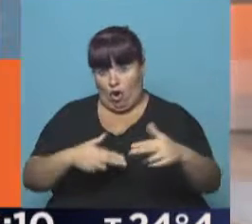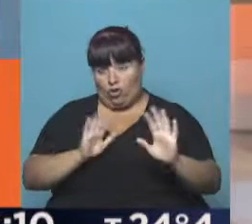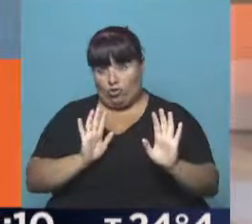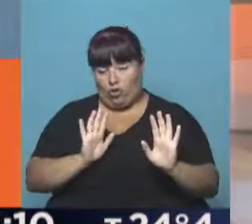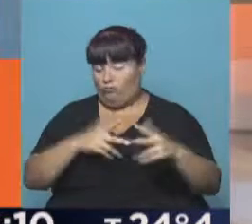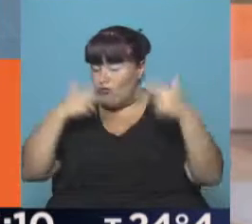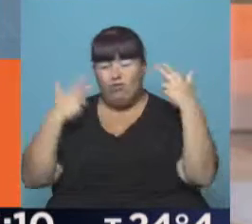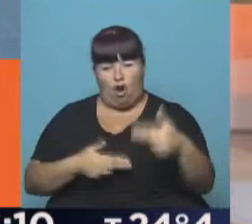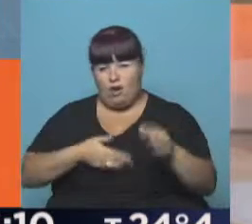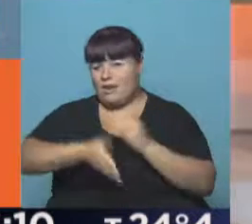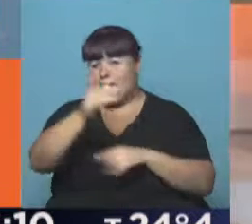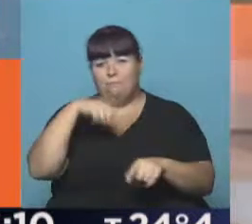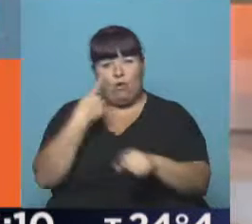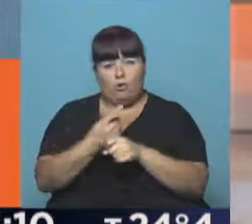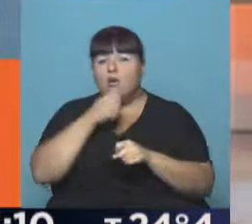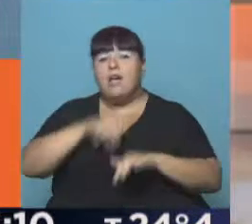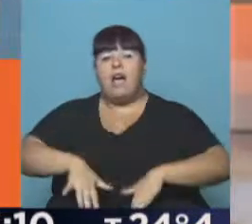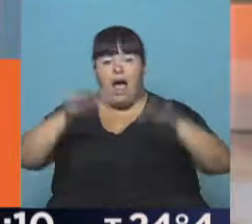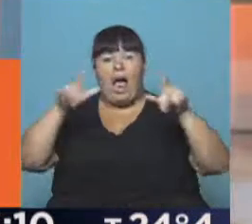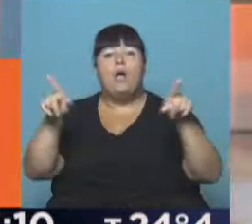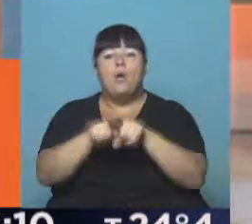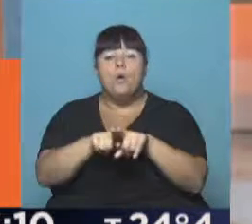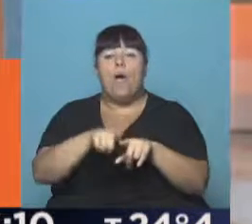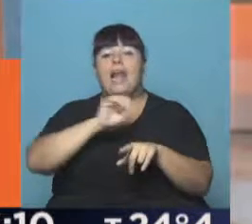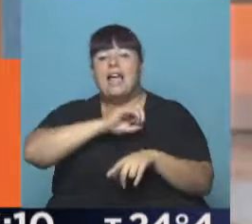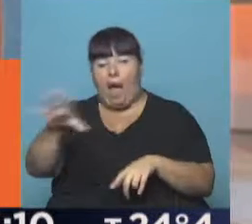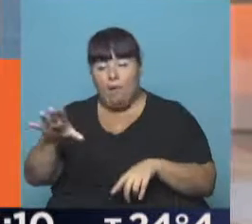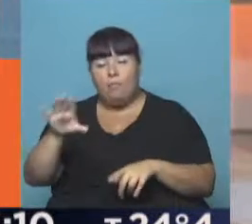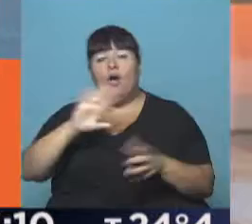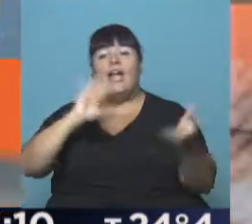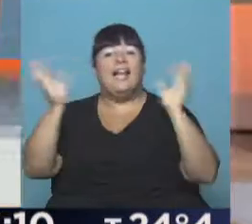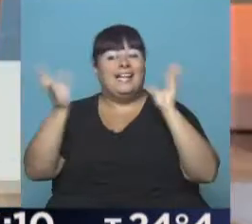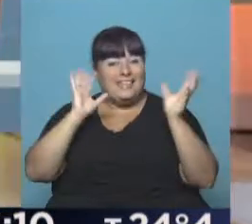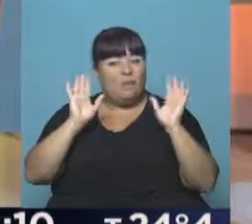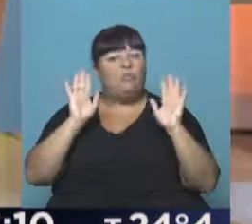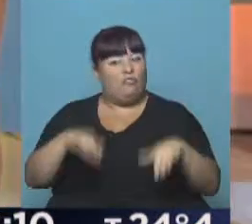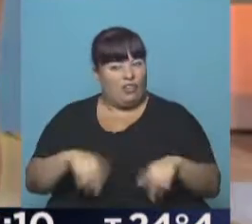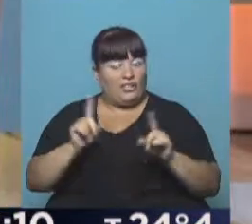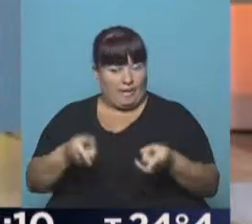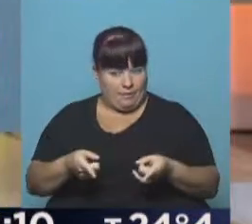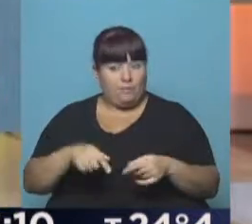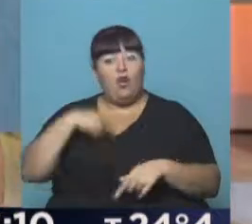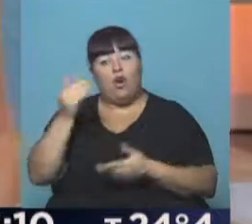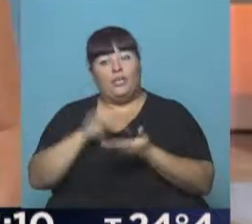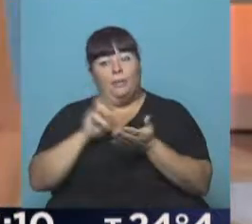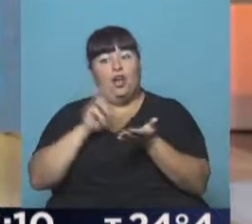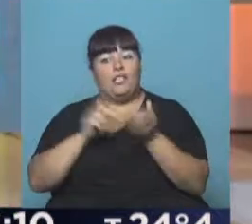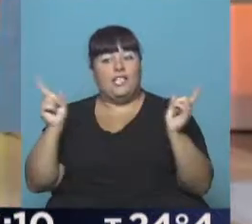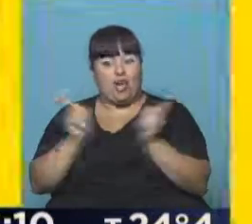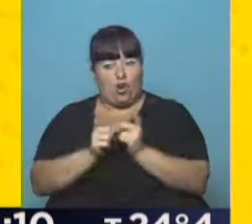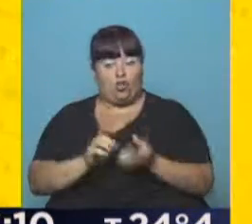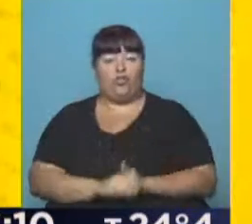está, mejor dicho, totalmente cortada porque está inundada, al igual que los campos, y el pronóstico del tiempo no es alentador. Tenemos más noticias en esta